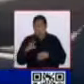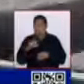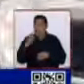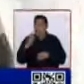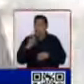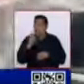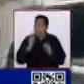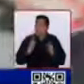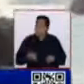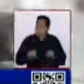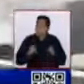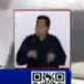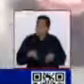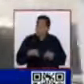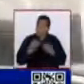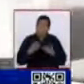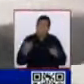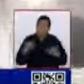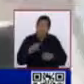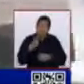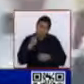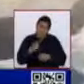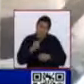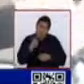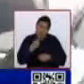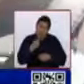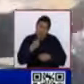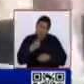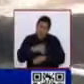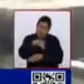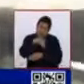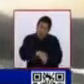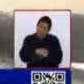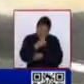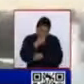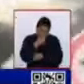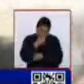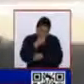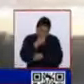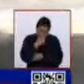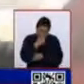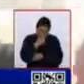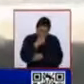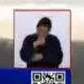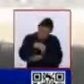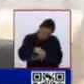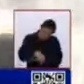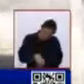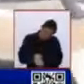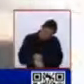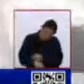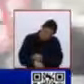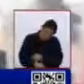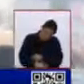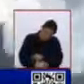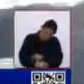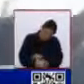según comentarios la gente, digamos, dice que de noche van, digamos, a extremadamente horas de